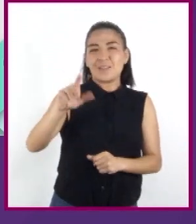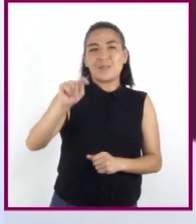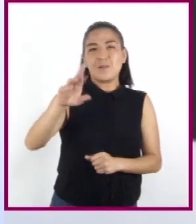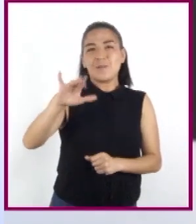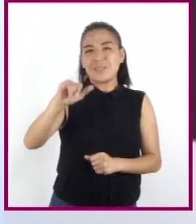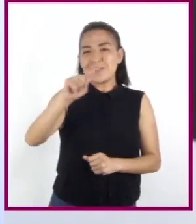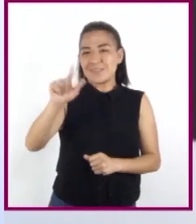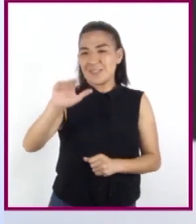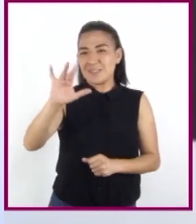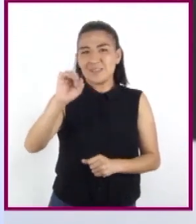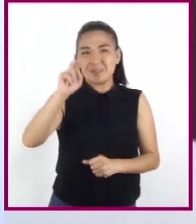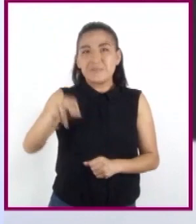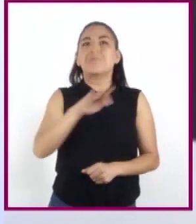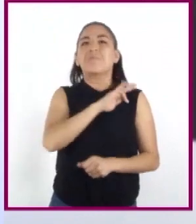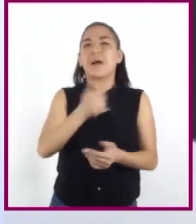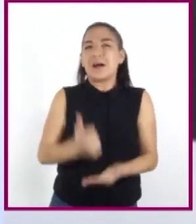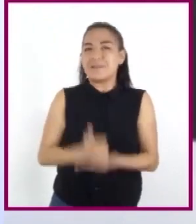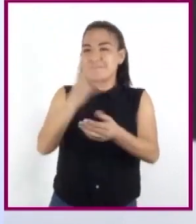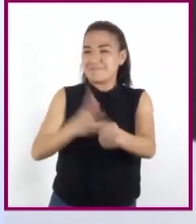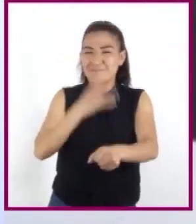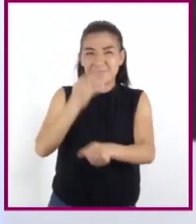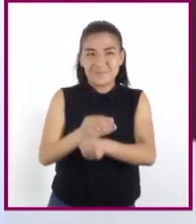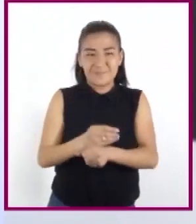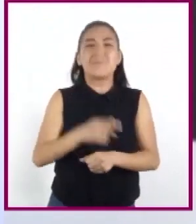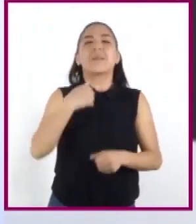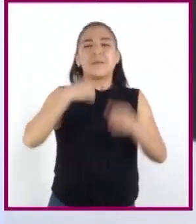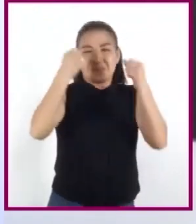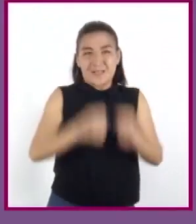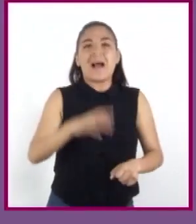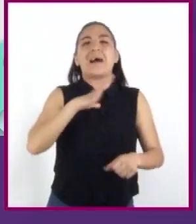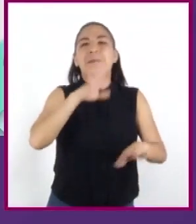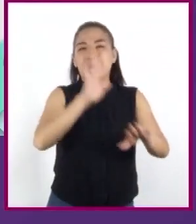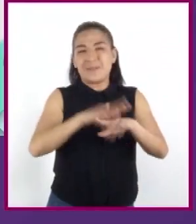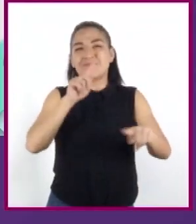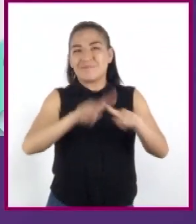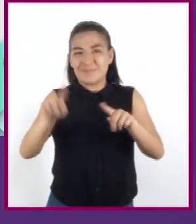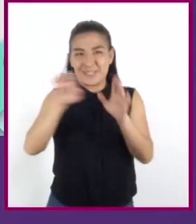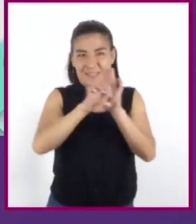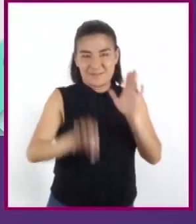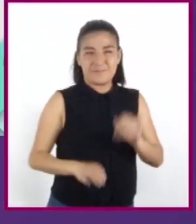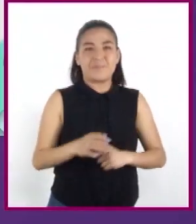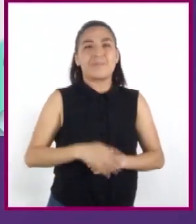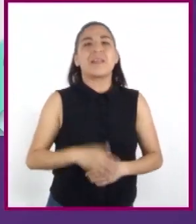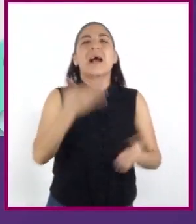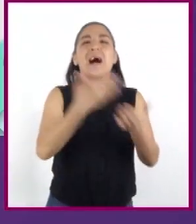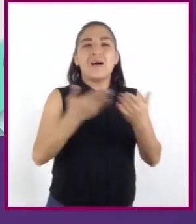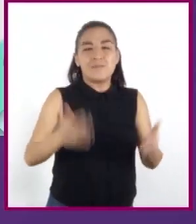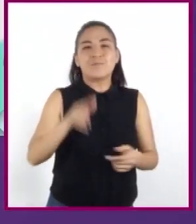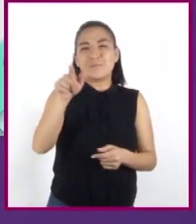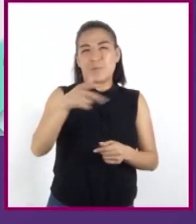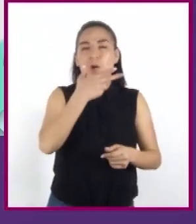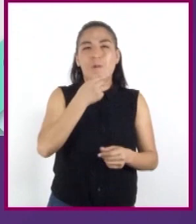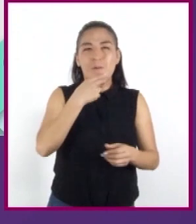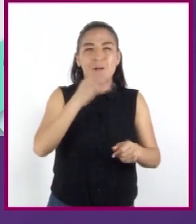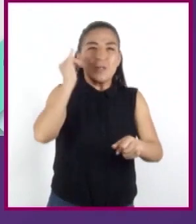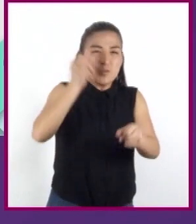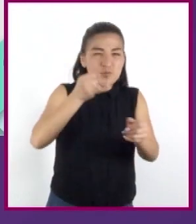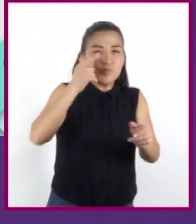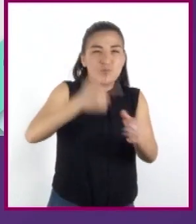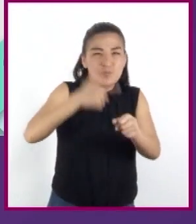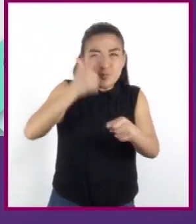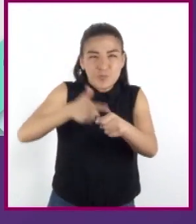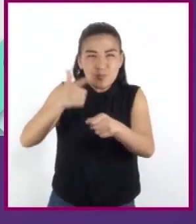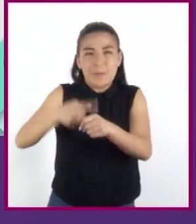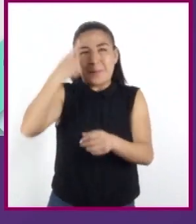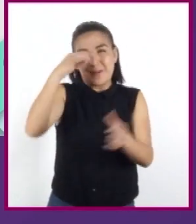problema. Estoy seguro de que hay muchos más ejemplos como este. Ahora ayudemos a un herrero que se dedica a formar